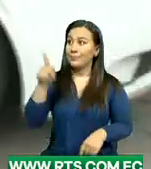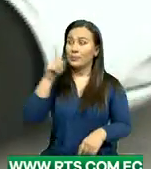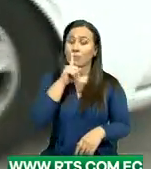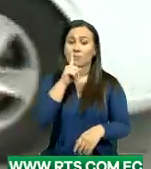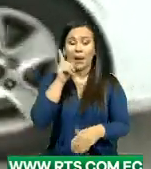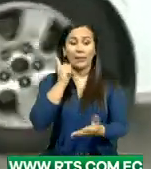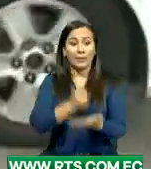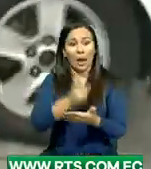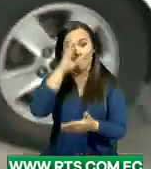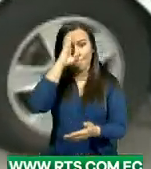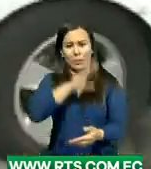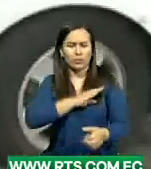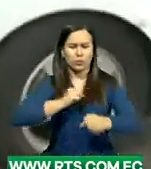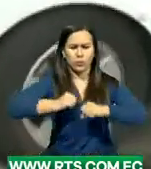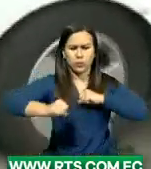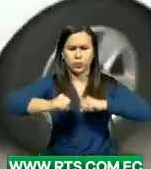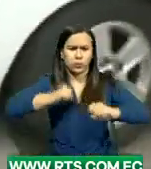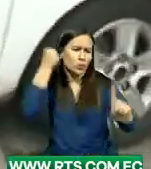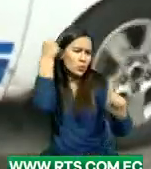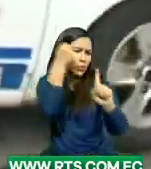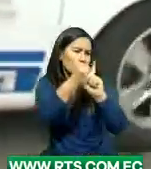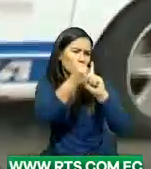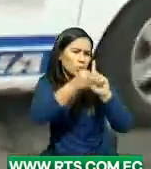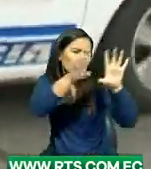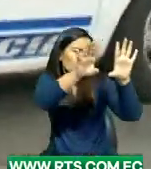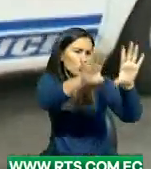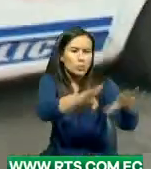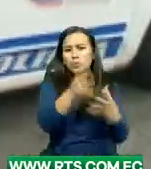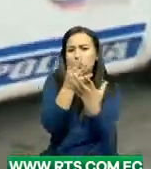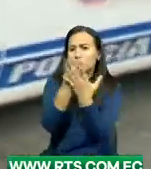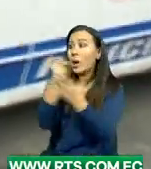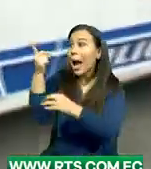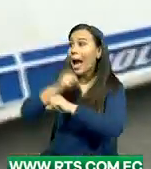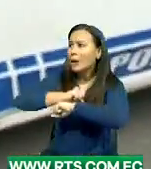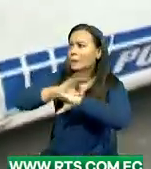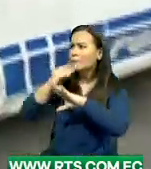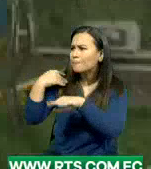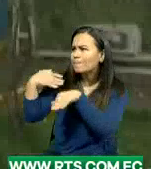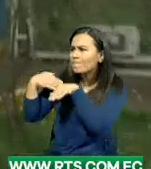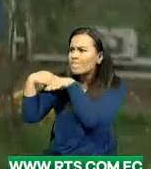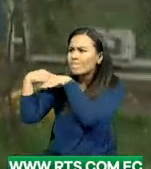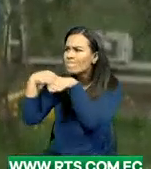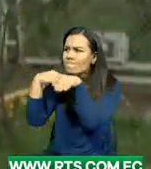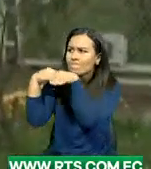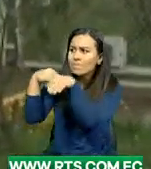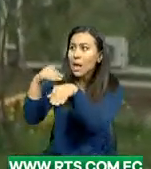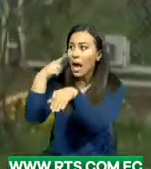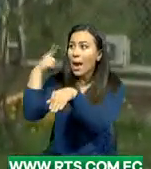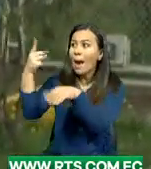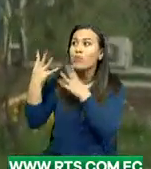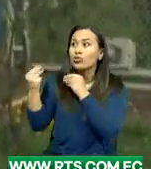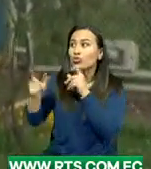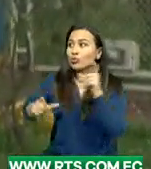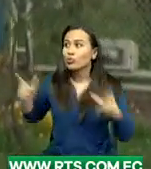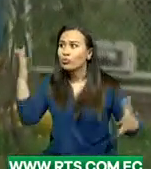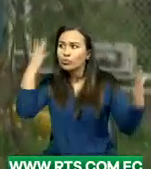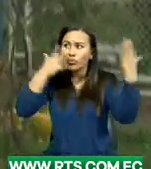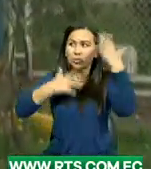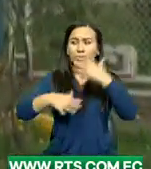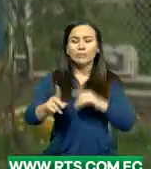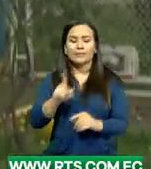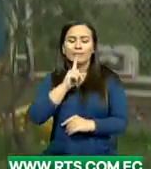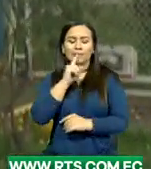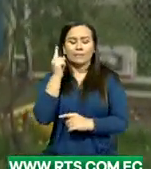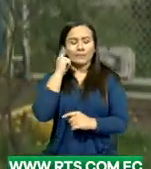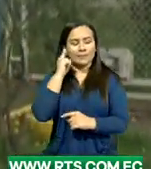de los denominados sacapintas. En esta ocasión los agentes se adelantaron a la jugada delictiva. Varios policías se mezclaron entre los clientes de una agencia